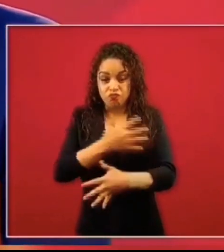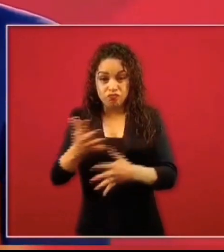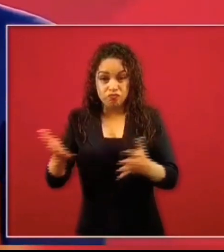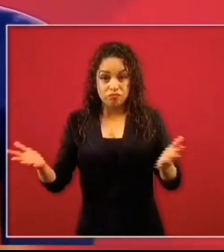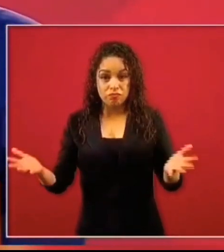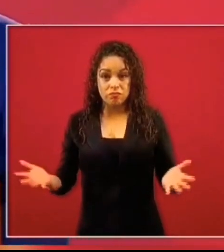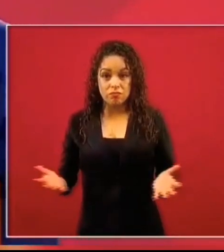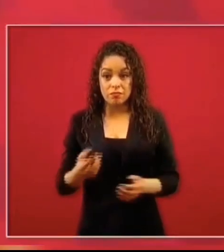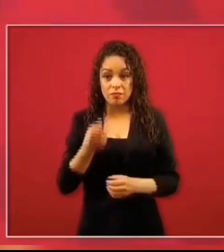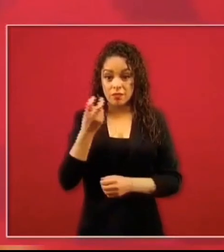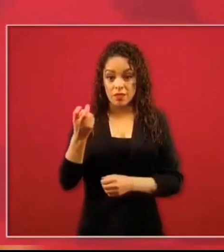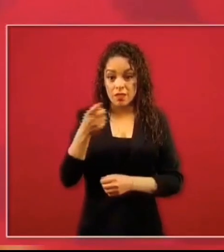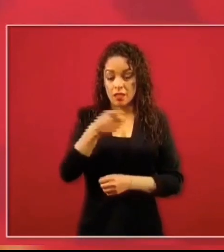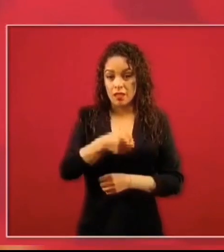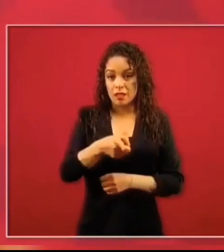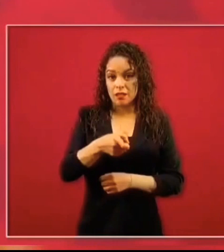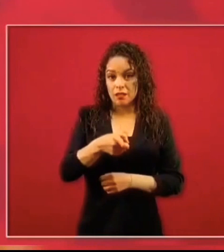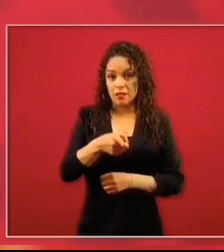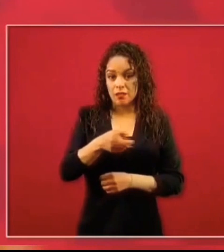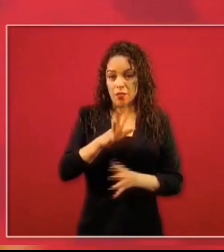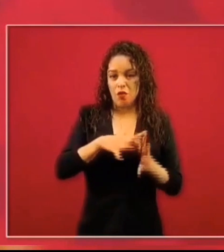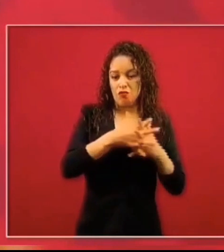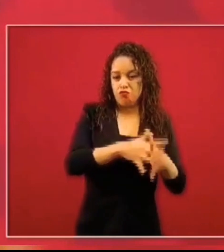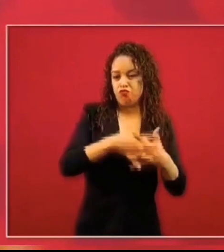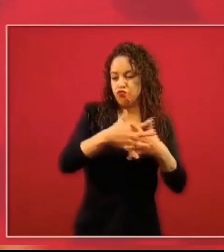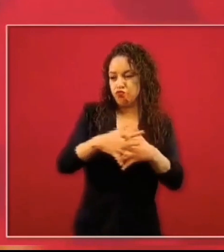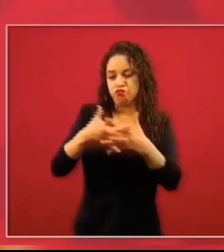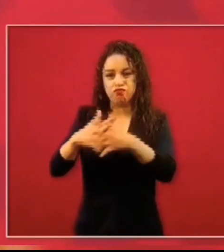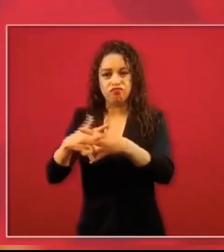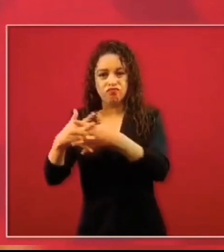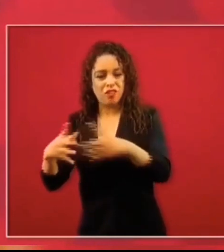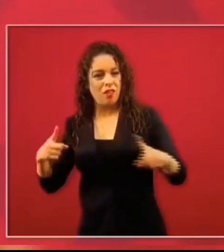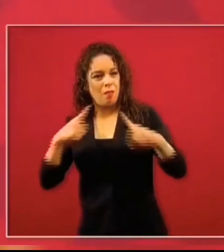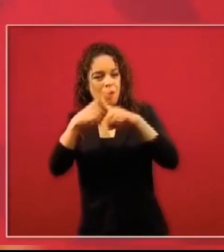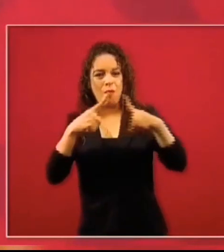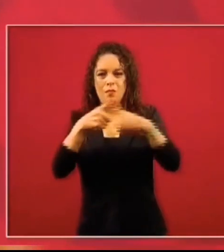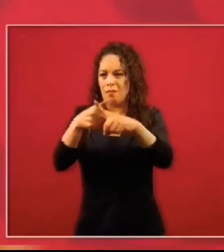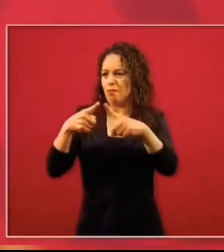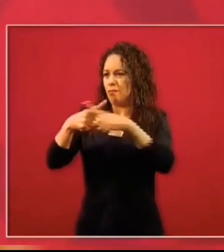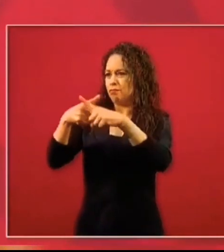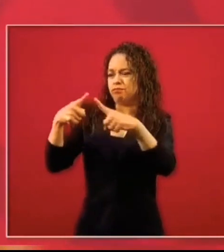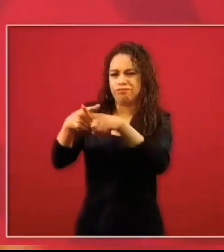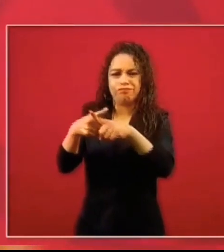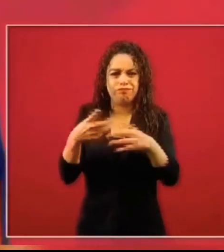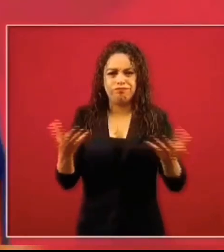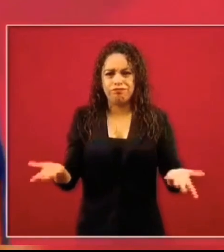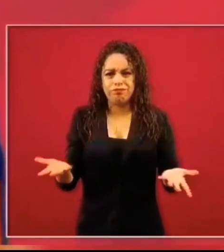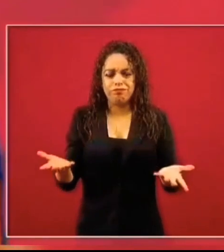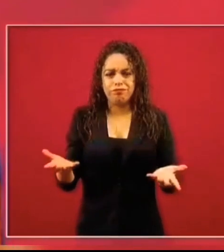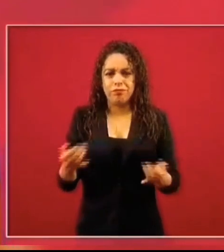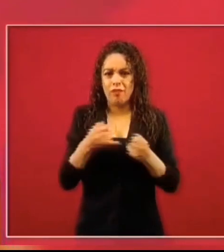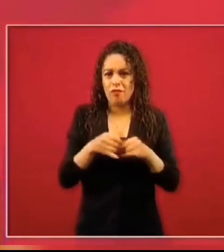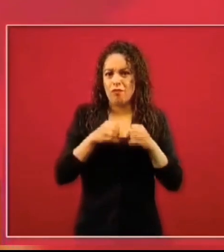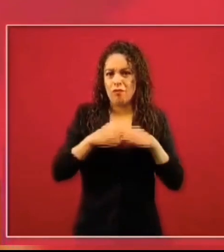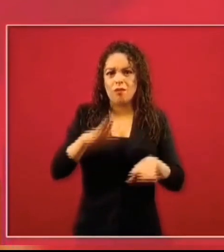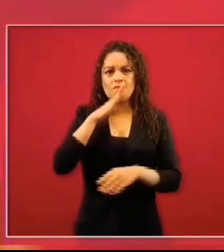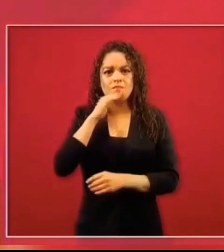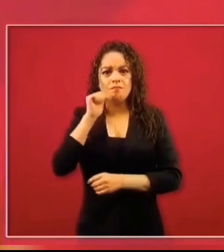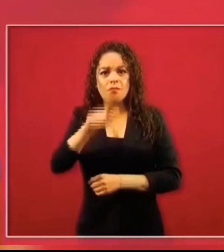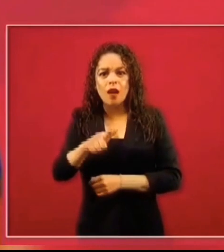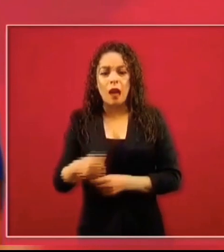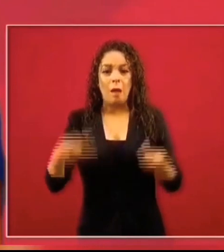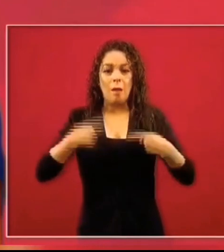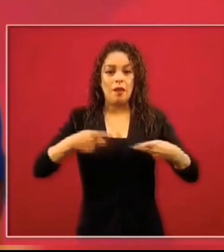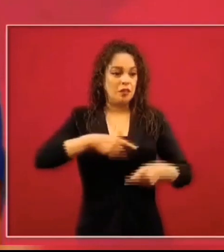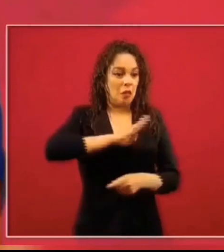estas distorsiones de que se está muriendo la gente, de